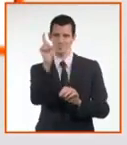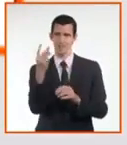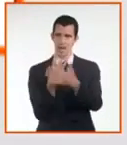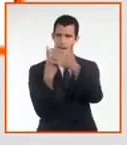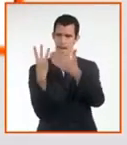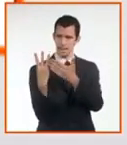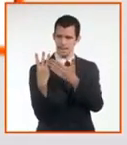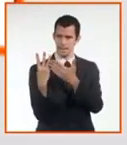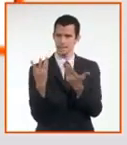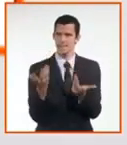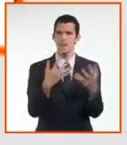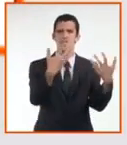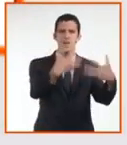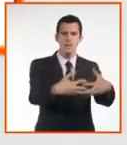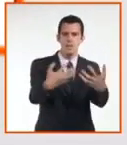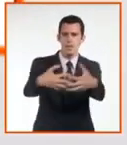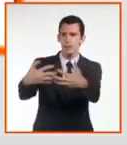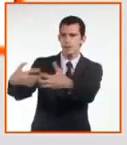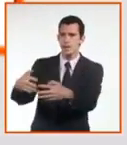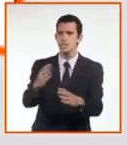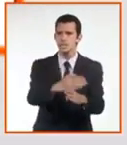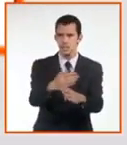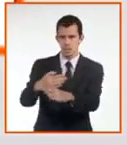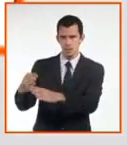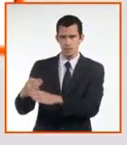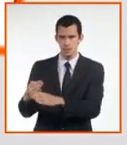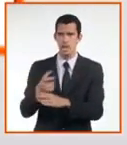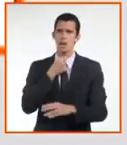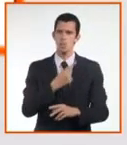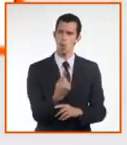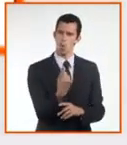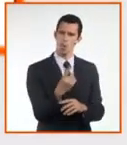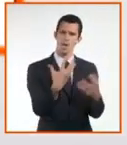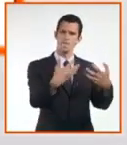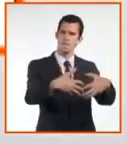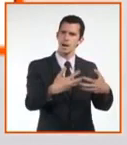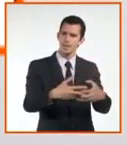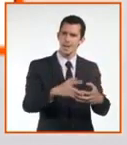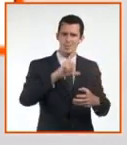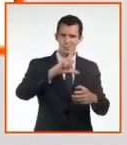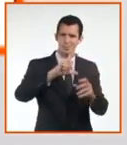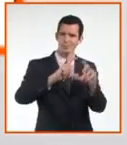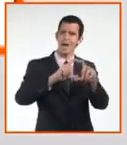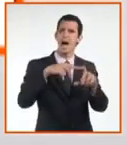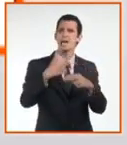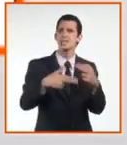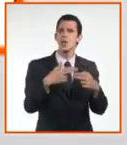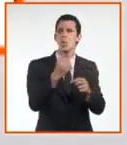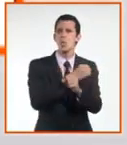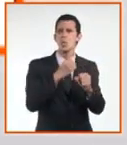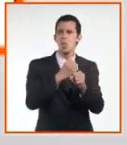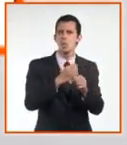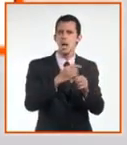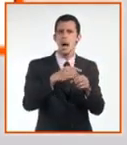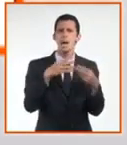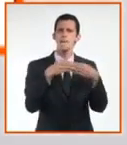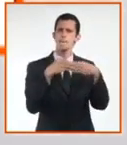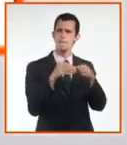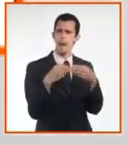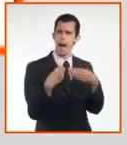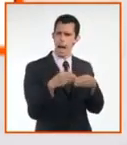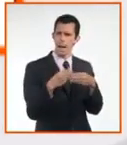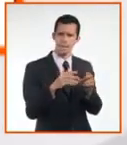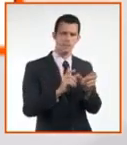plantas hay una planta para envases plásticos y hay una planta de aerosoles pero hay cinco plantas que se